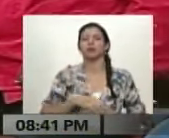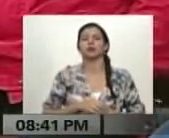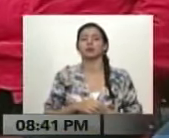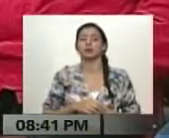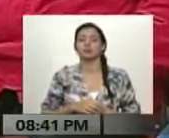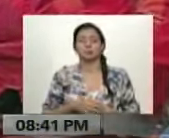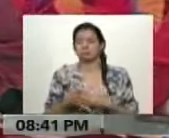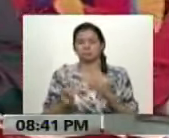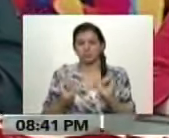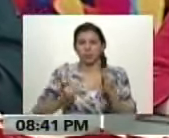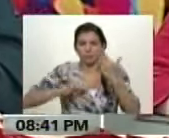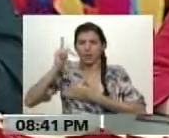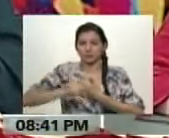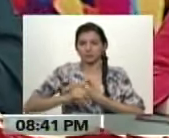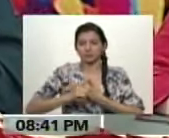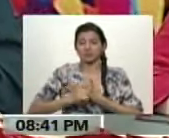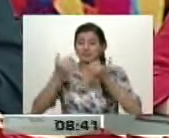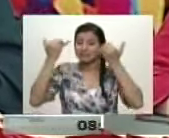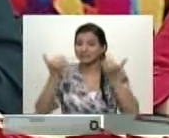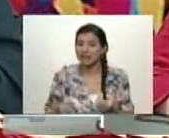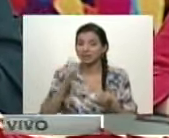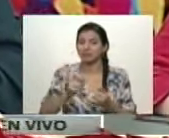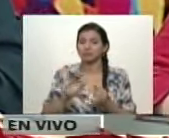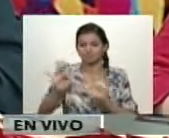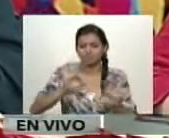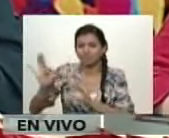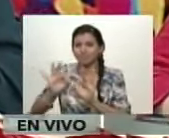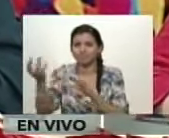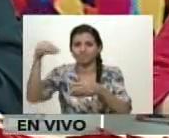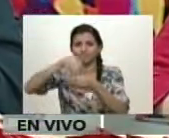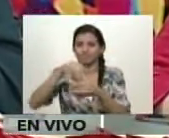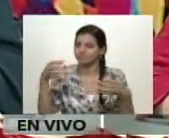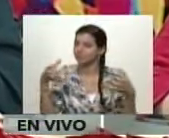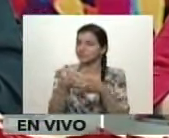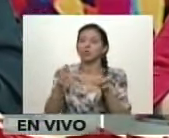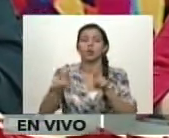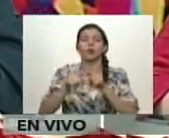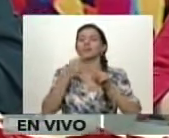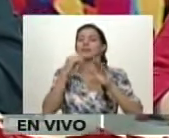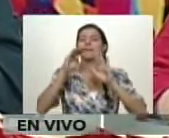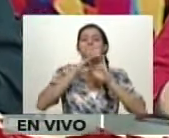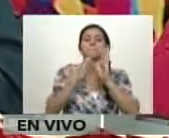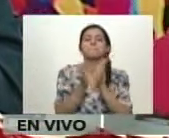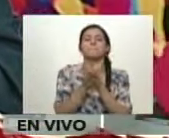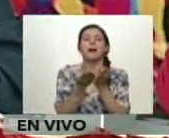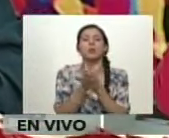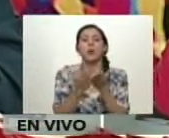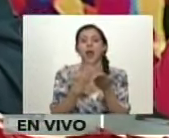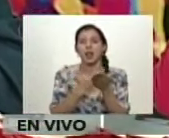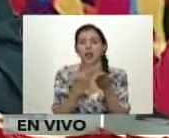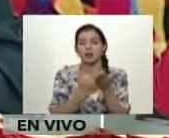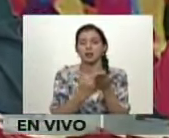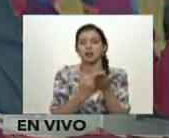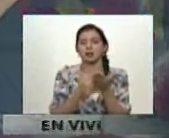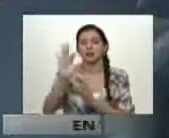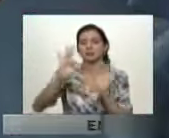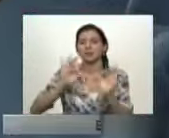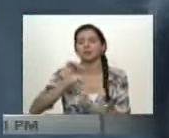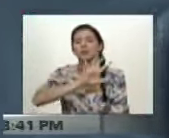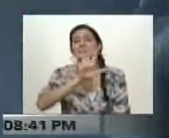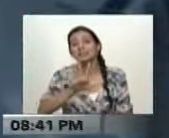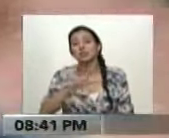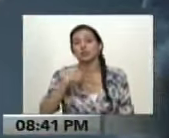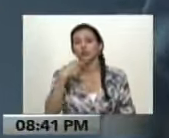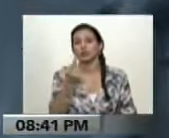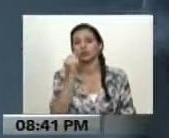ser constituido de inmediato de acuerdo al manual de selección de las 5 vocerías a nivel estatal